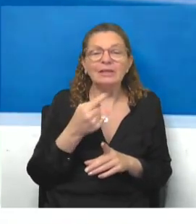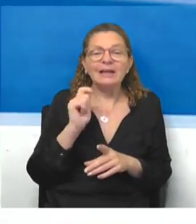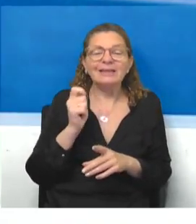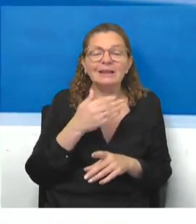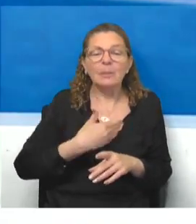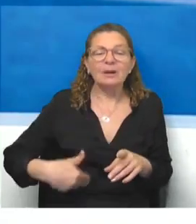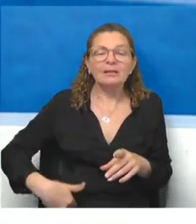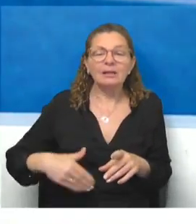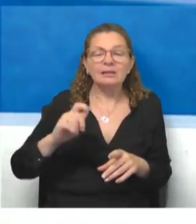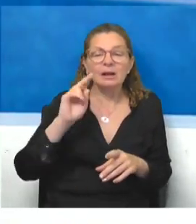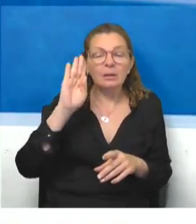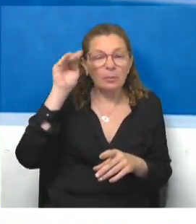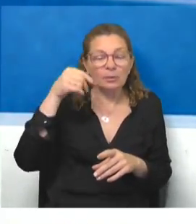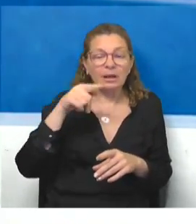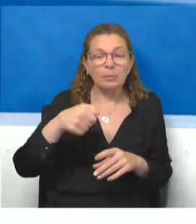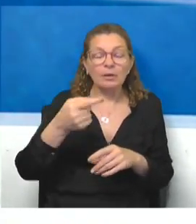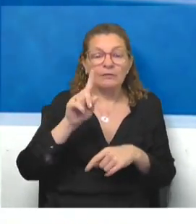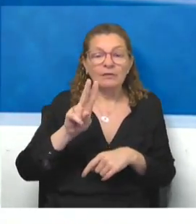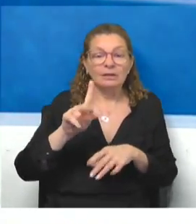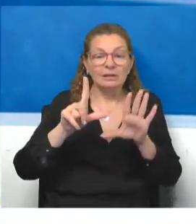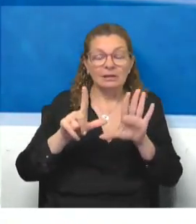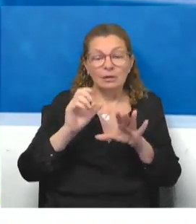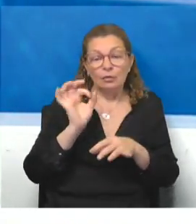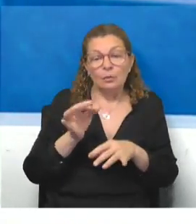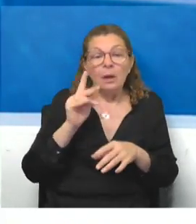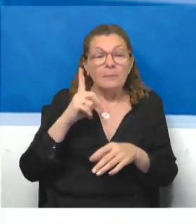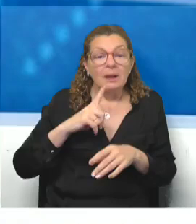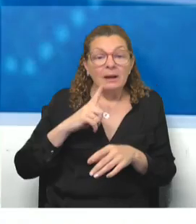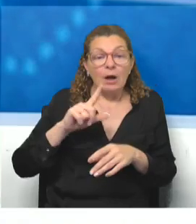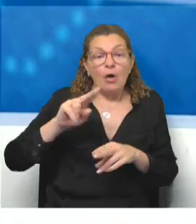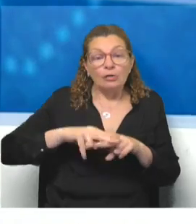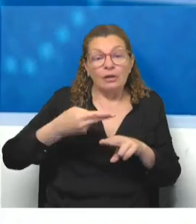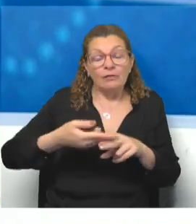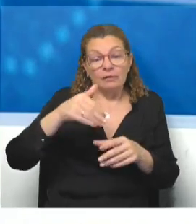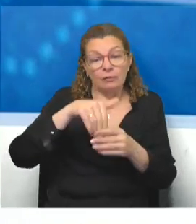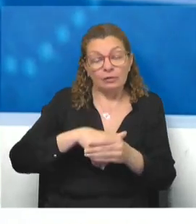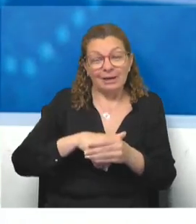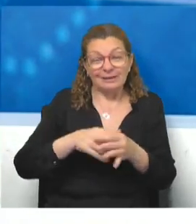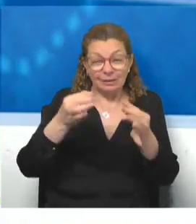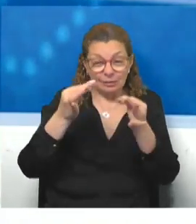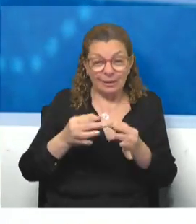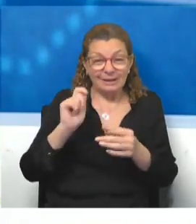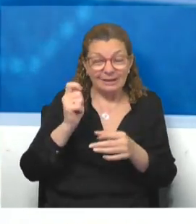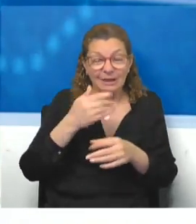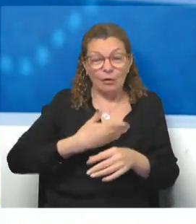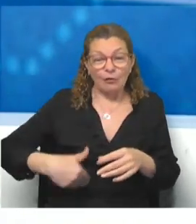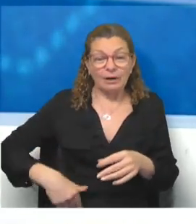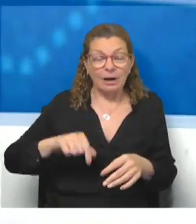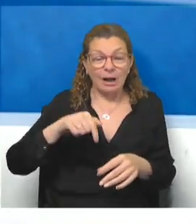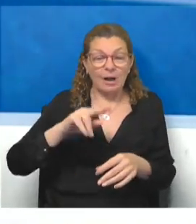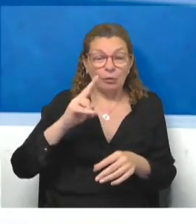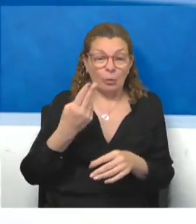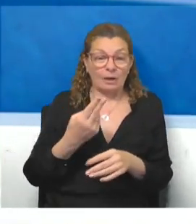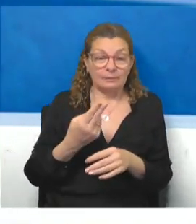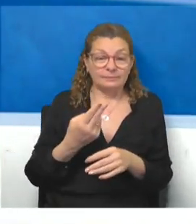presidencia de la República después del 27 de octubre haya que esperara el Bot para tener este de quién va a gobernar nuestro